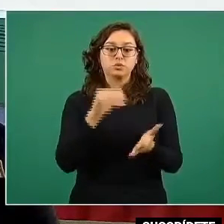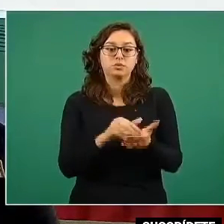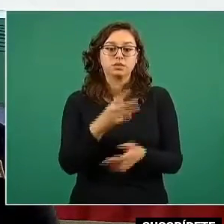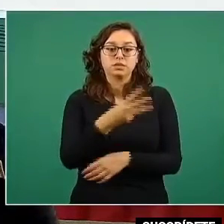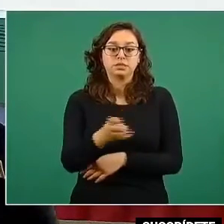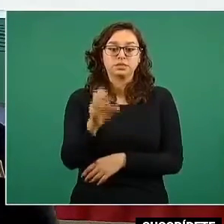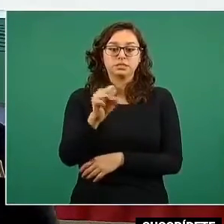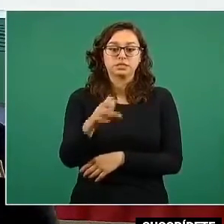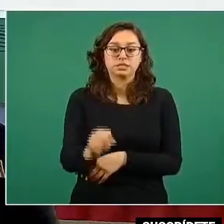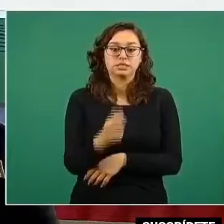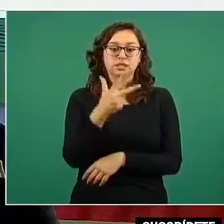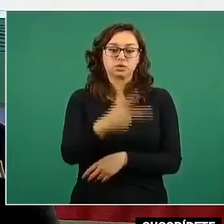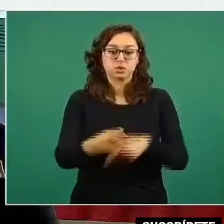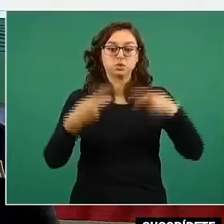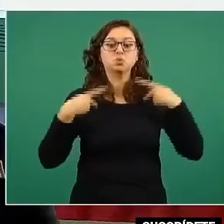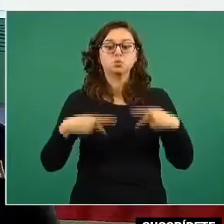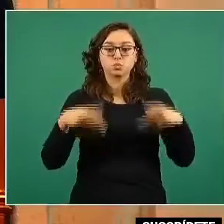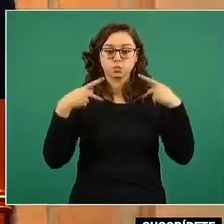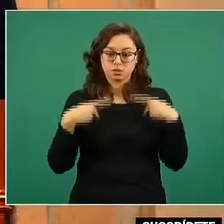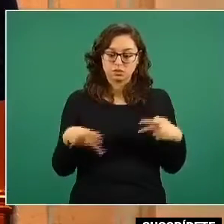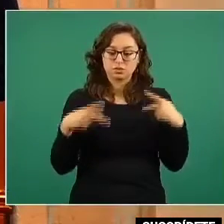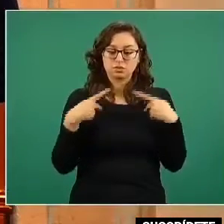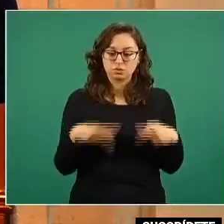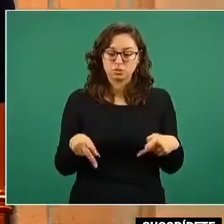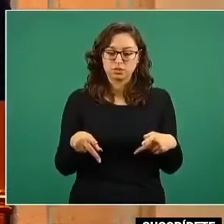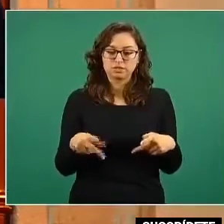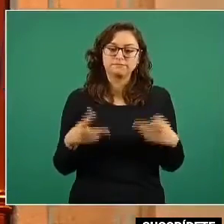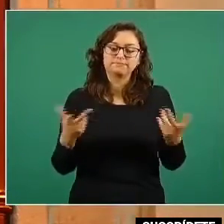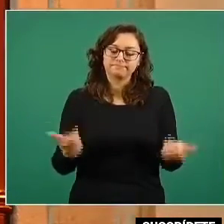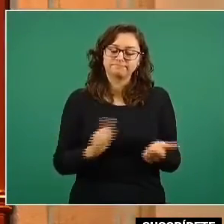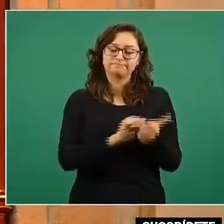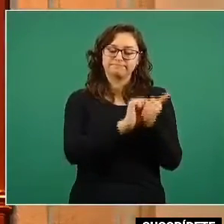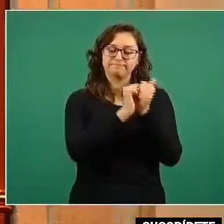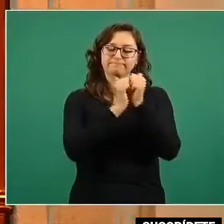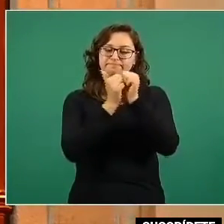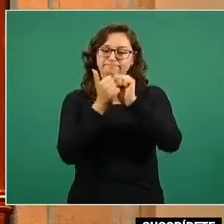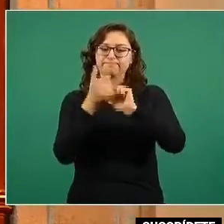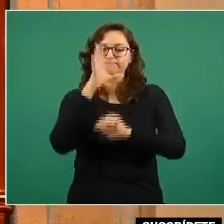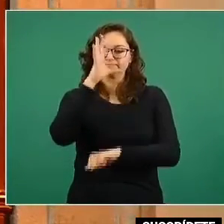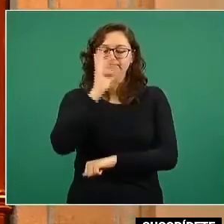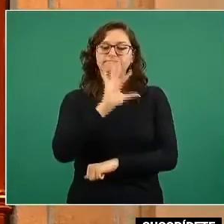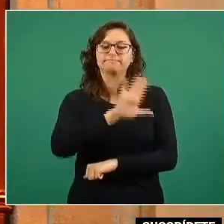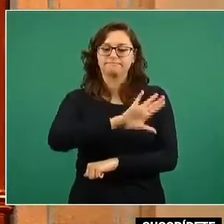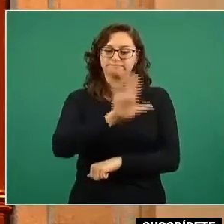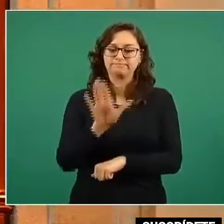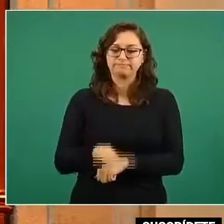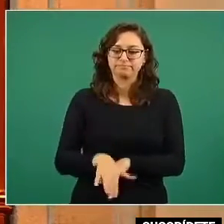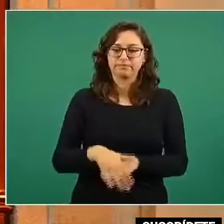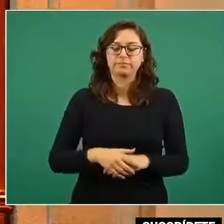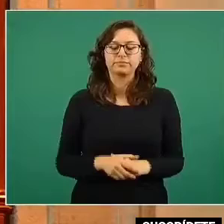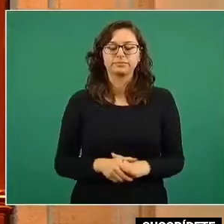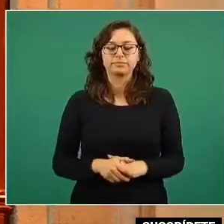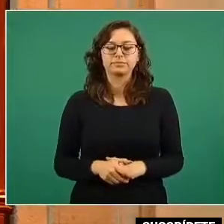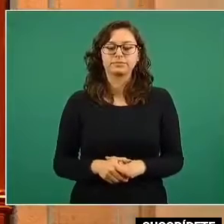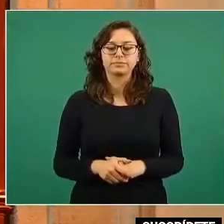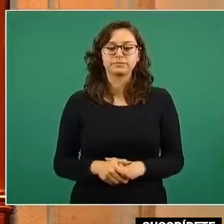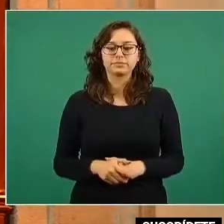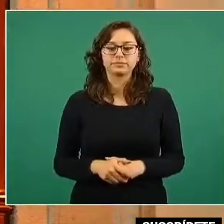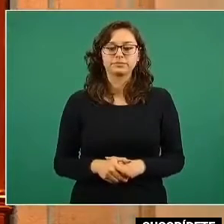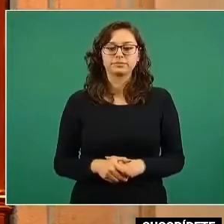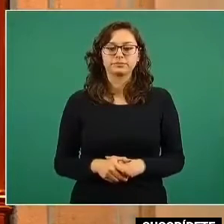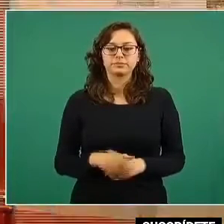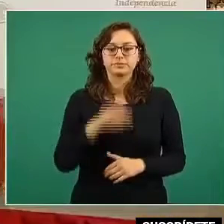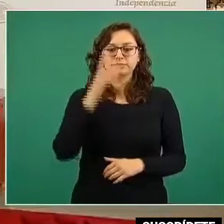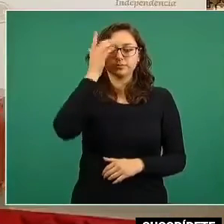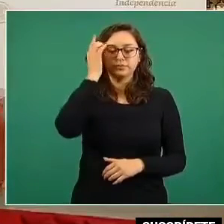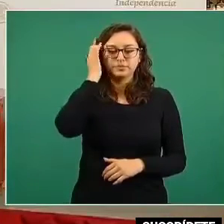134.368 personas, que son las que han tenido esta evolución desfavorable y muerte en relación a la enfermedad. Veamos